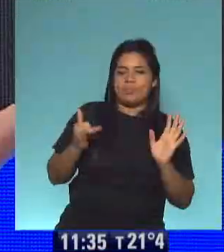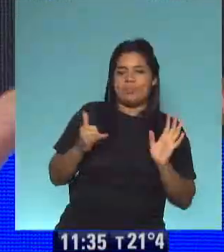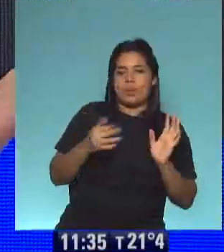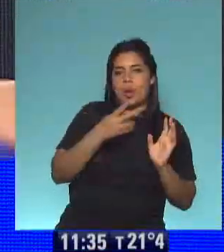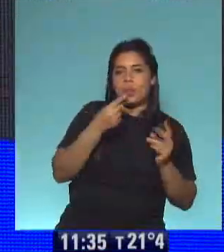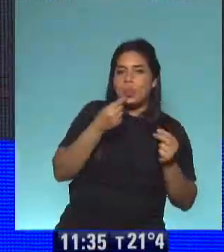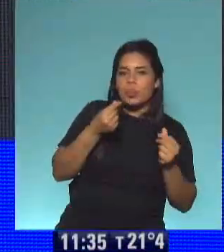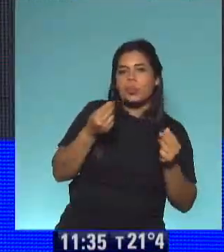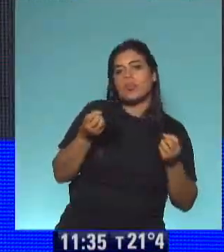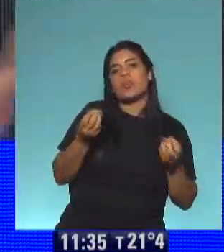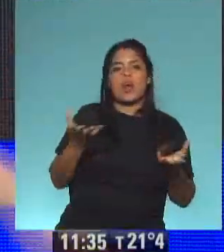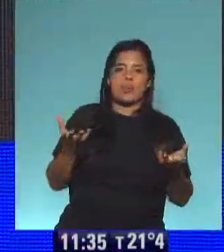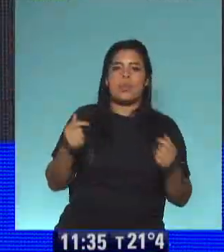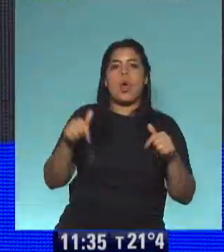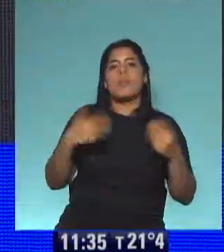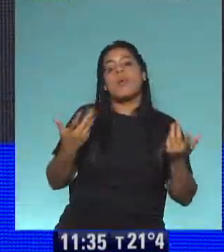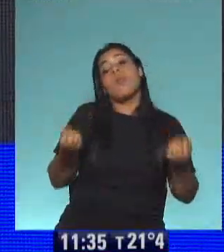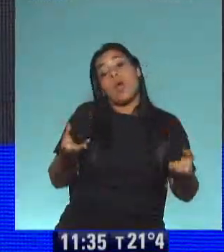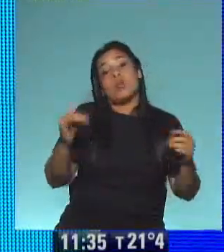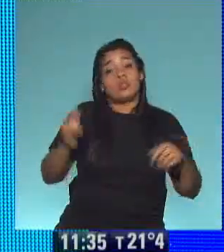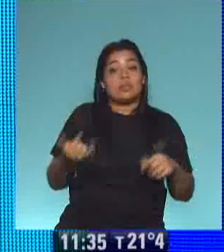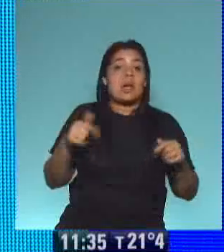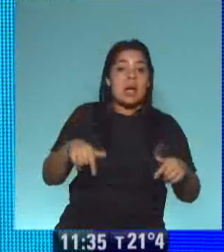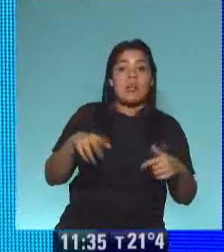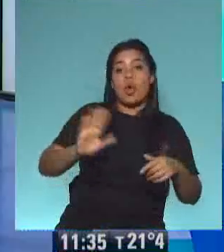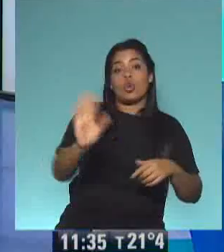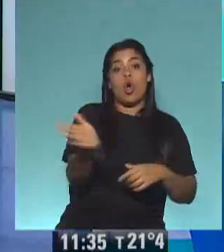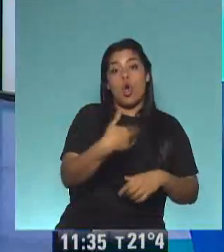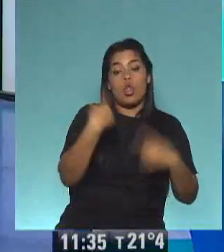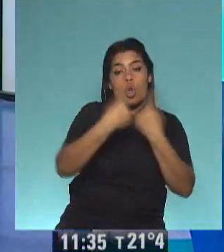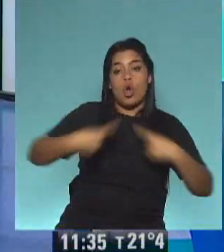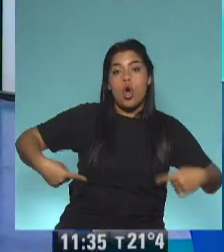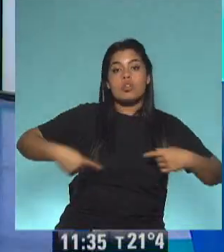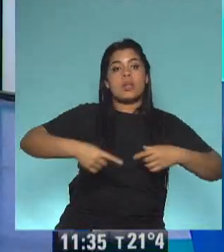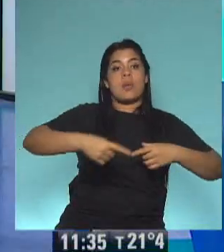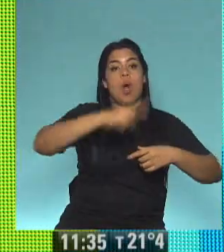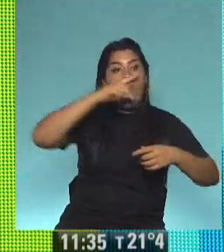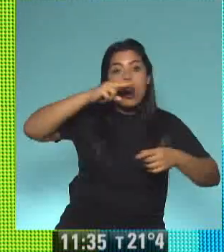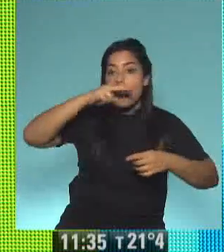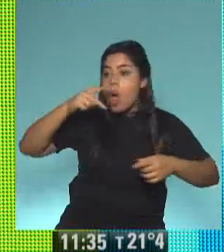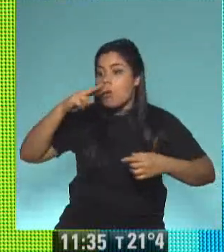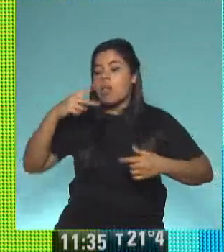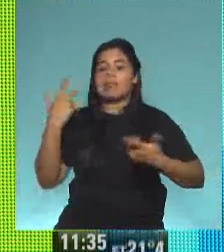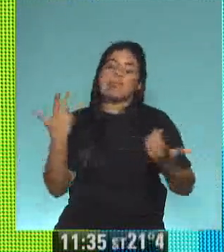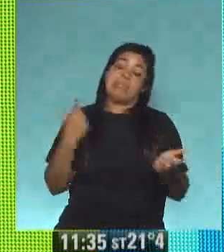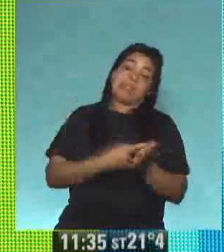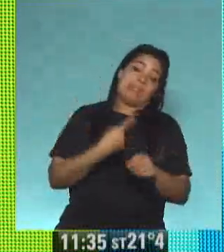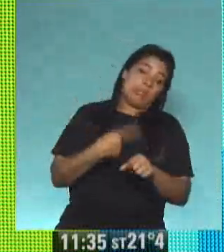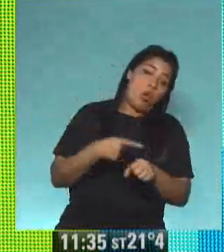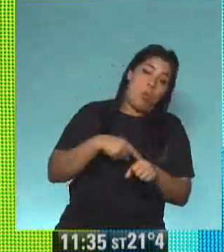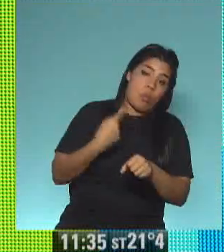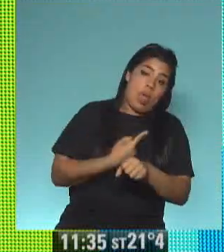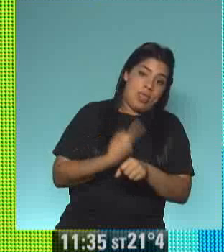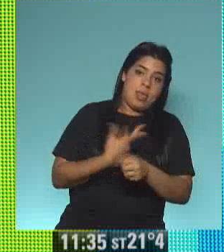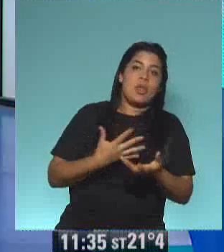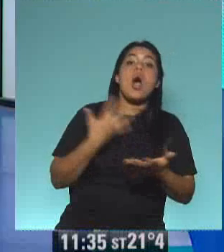como estamos en la tele, no podíamos traer todas las cosas para olerlas, recién no horneadas, y ustedes no lo pueden oler, pero sí lo que podemos hacer es